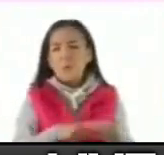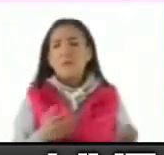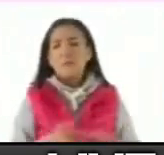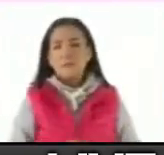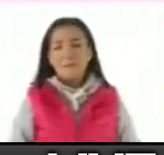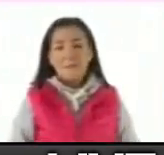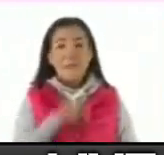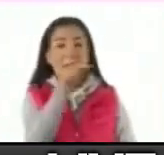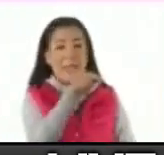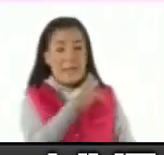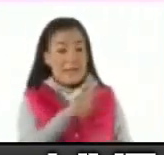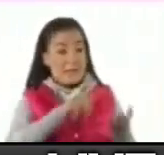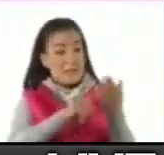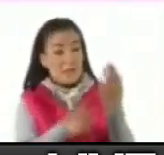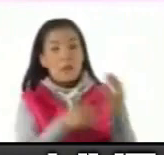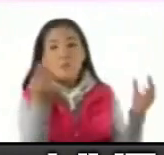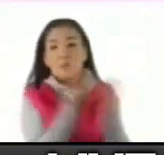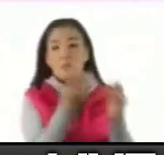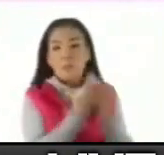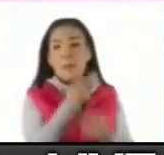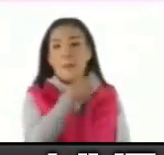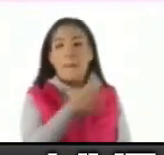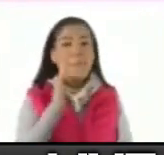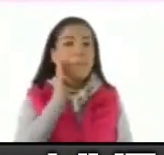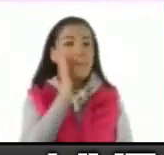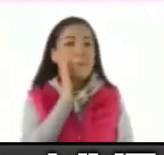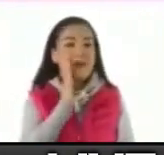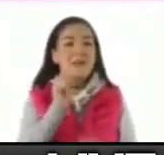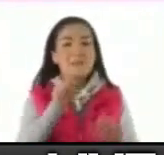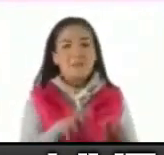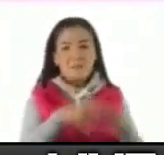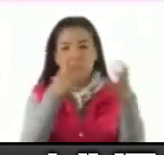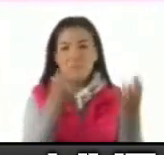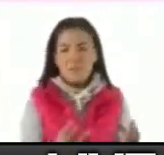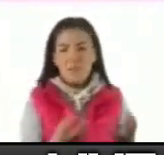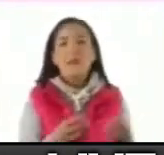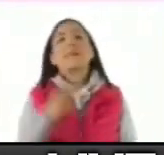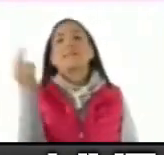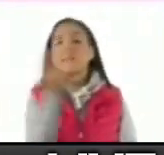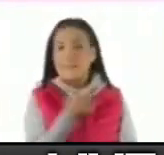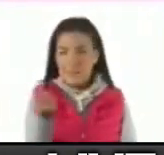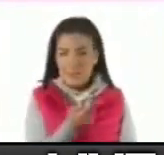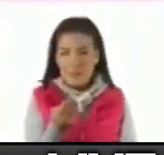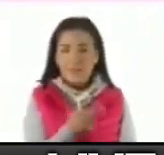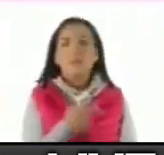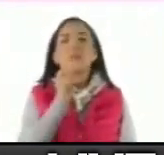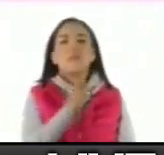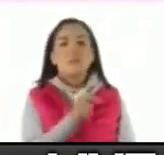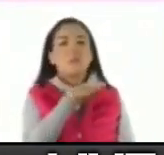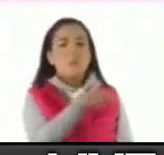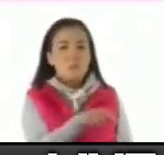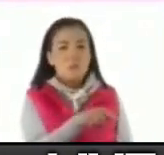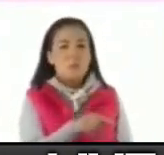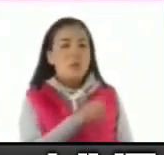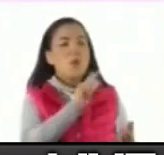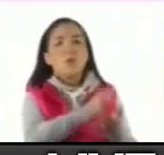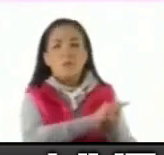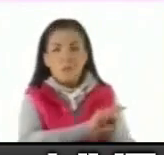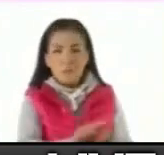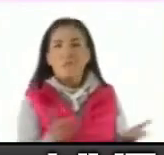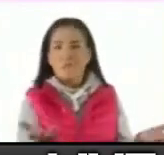Algo les pasa a las sustancias que los componen en los dos casos y es necesario comprenderles, ¿no les